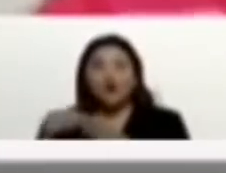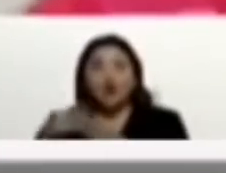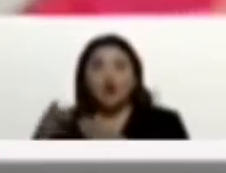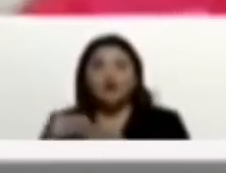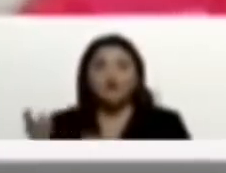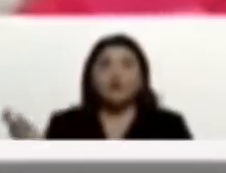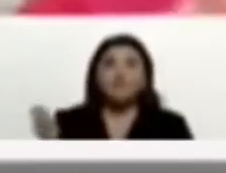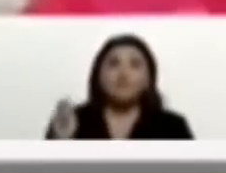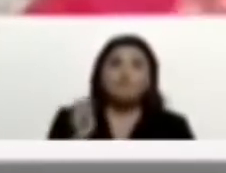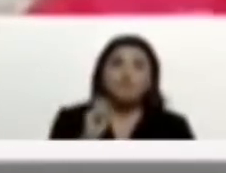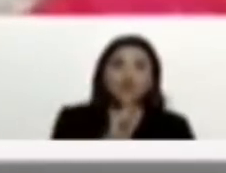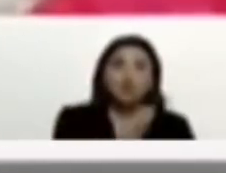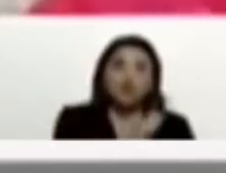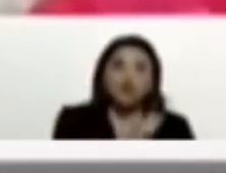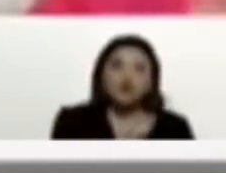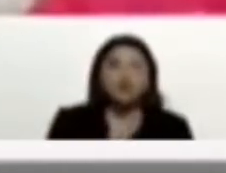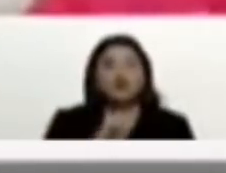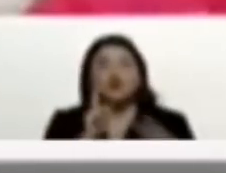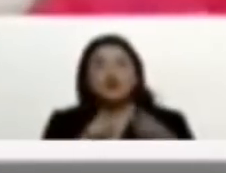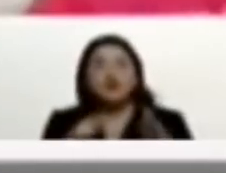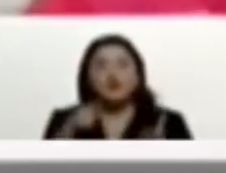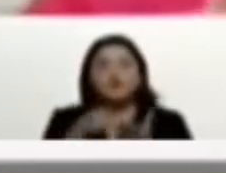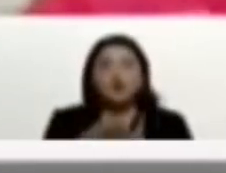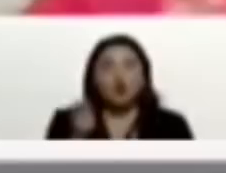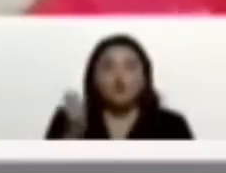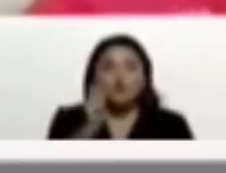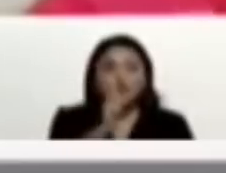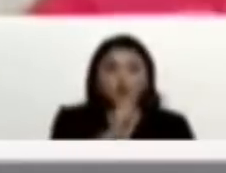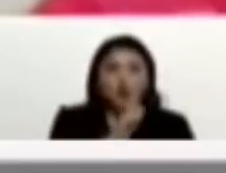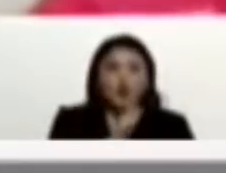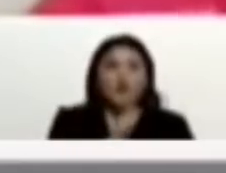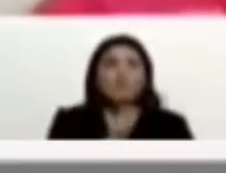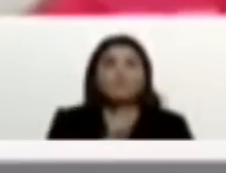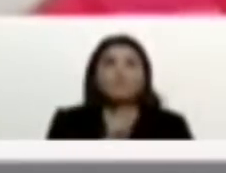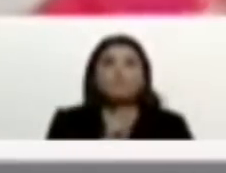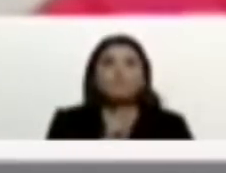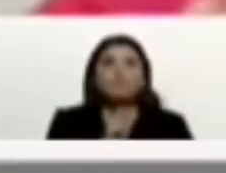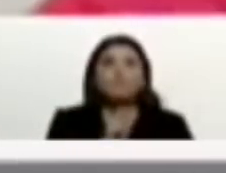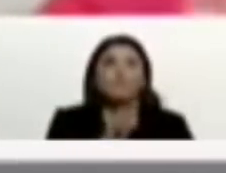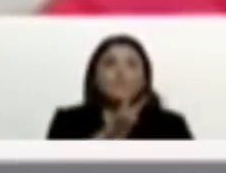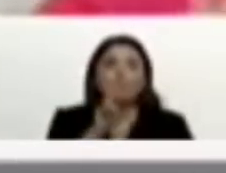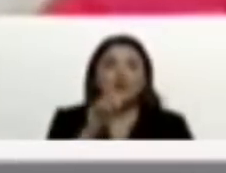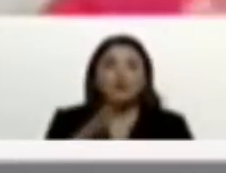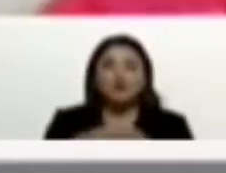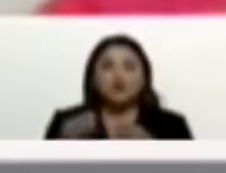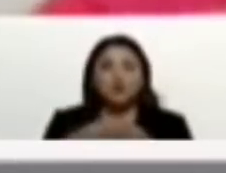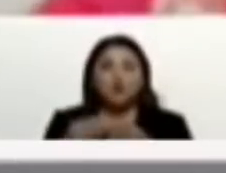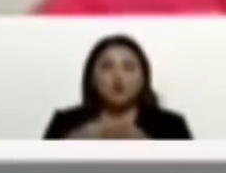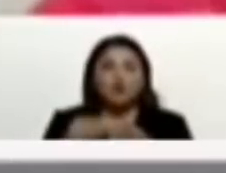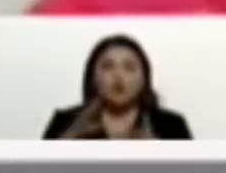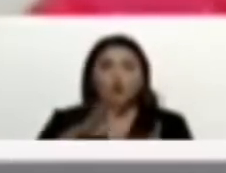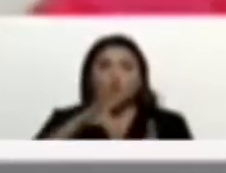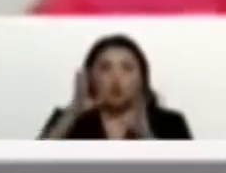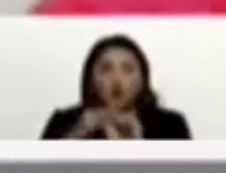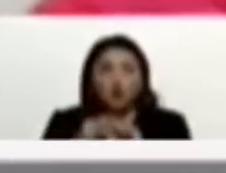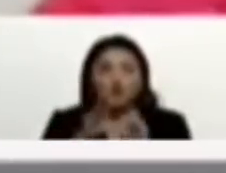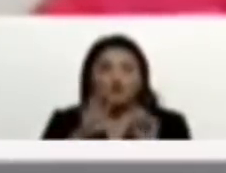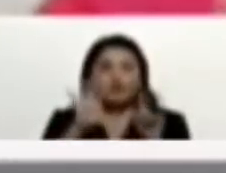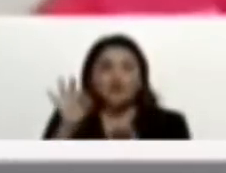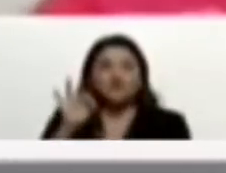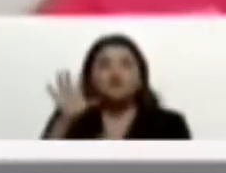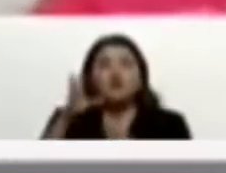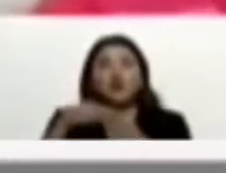mensuales. Y el bono de guerra a 20 dólares, 60 dólares, redondeados como